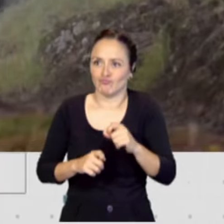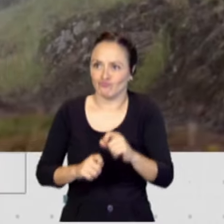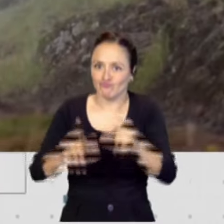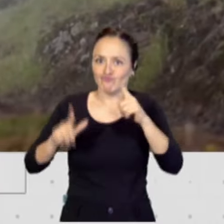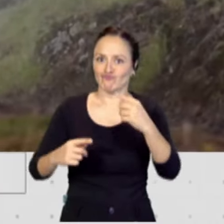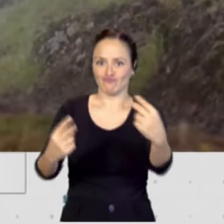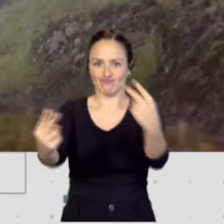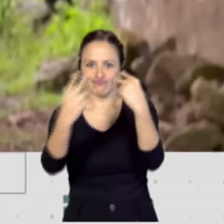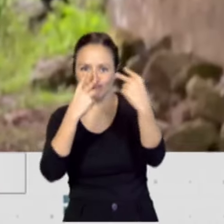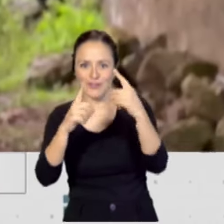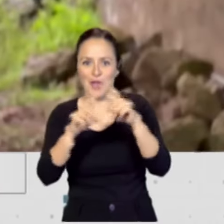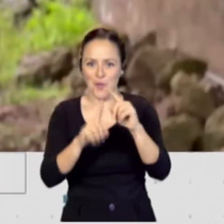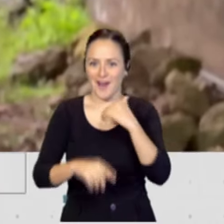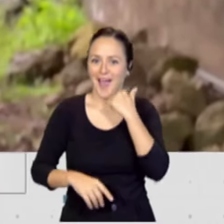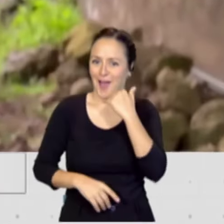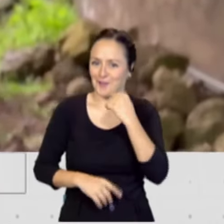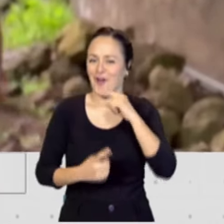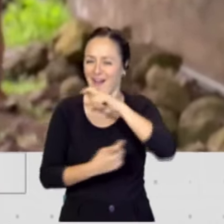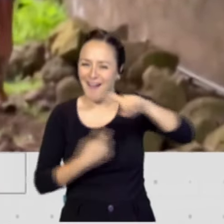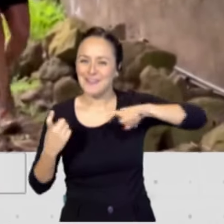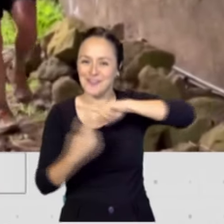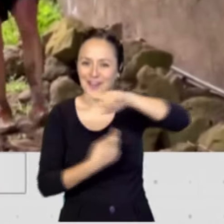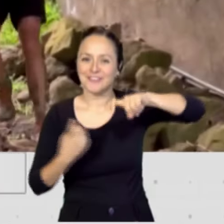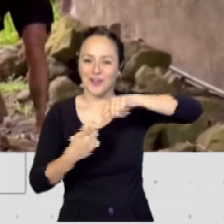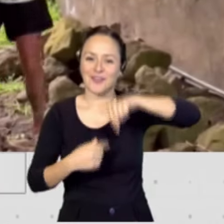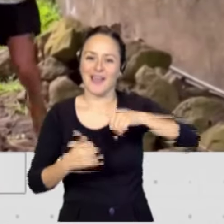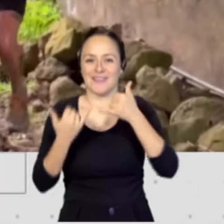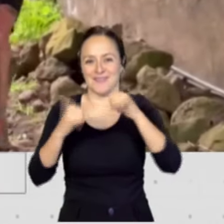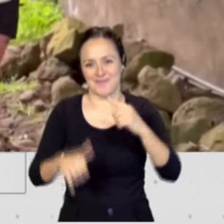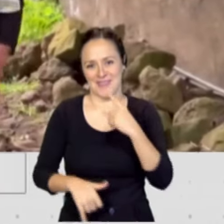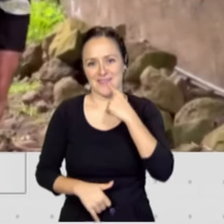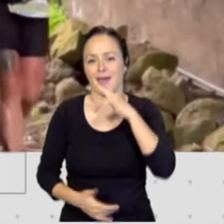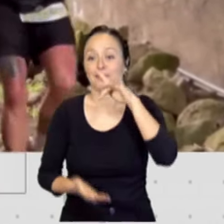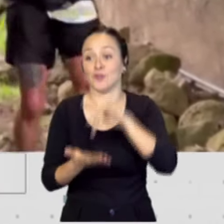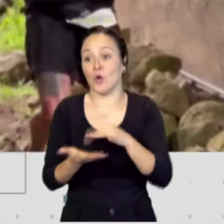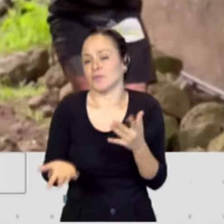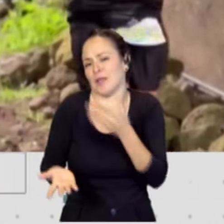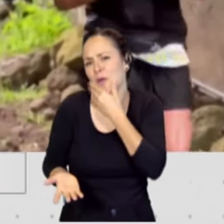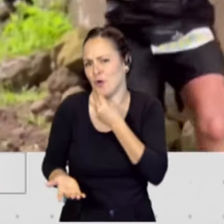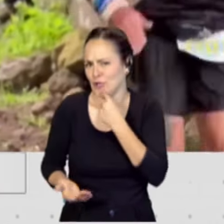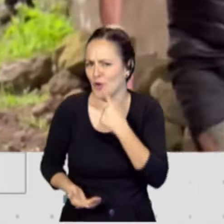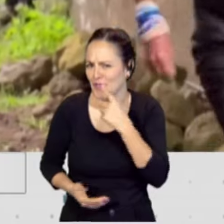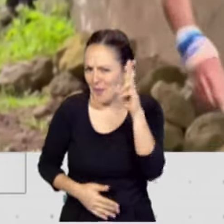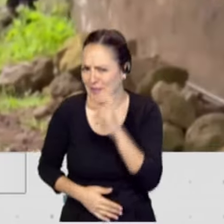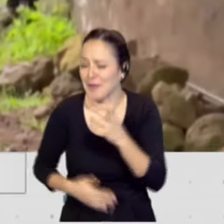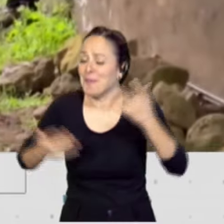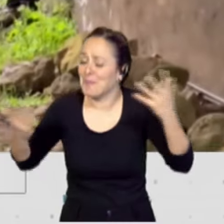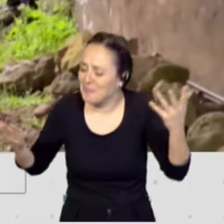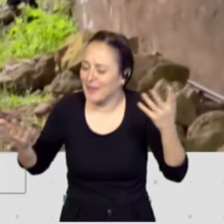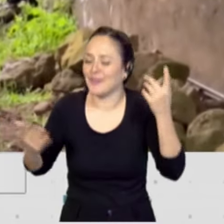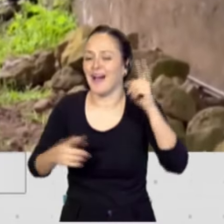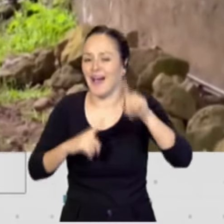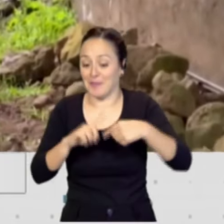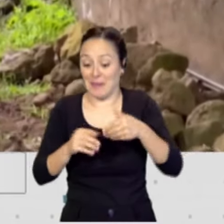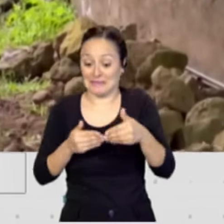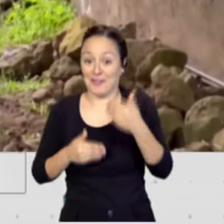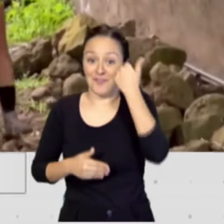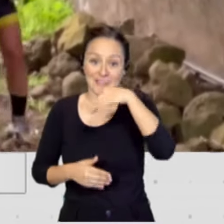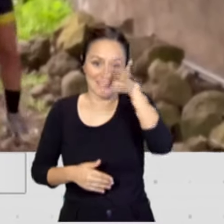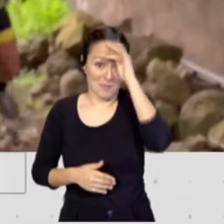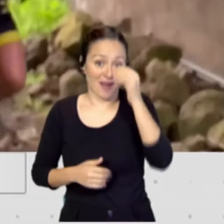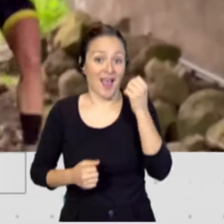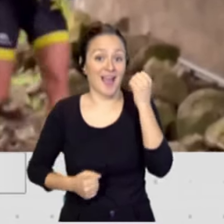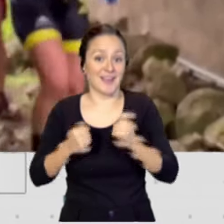una un hito que tenemos cada año que celebrar en nuestro municipio que siempre es bonito visitar guía pero este fin de semana eh la entrecorte va